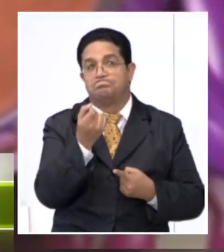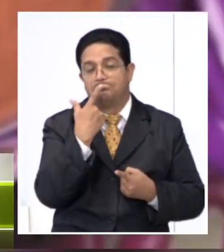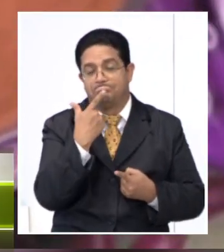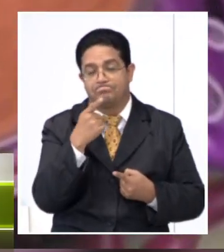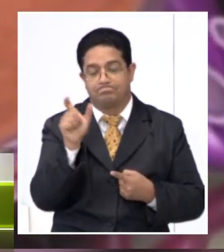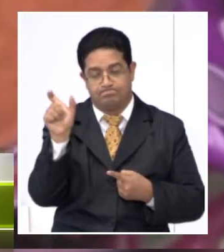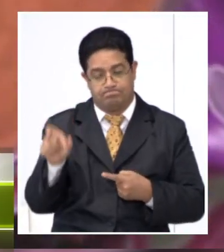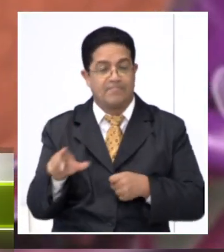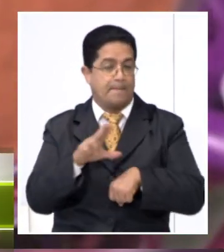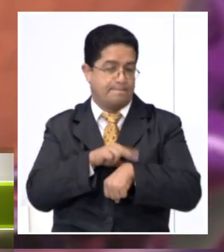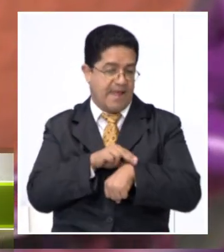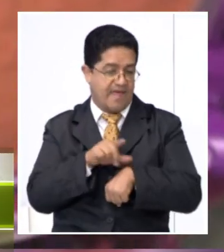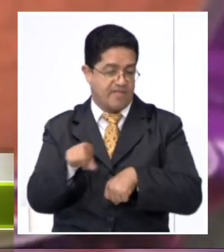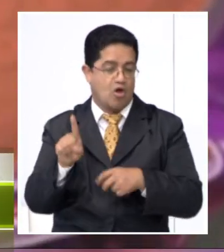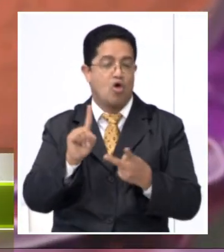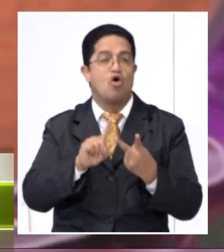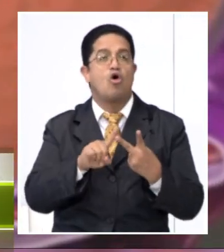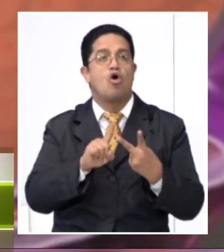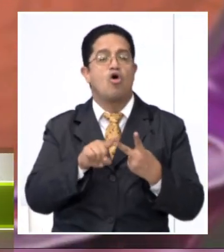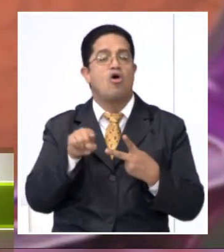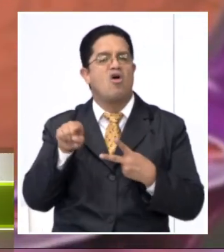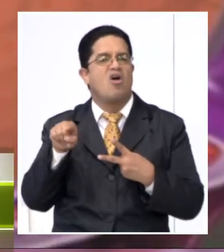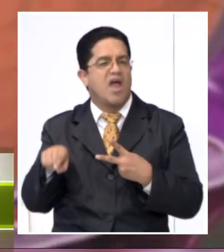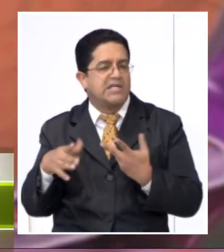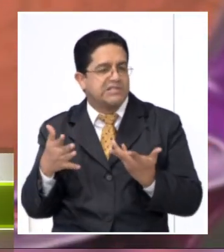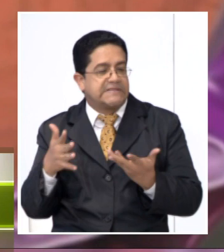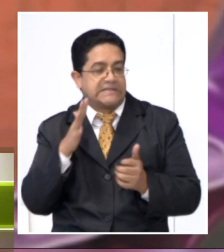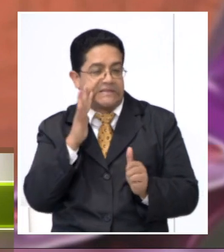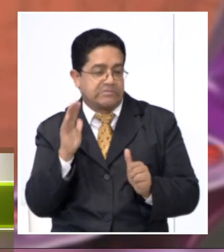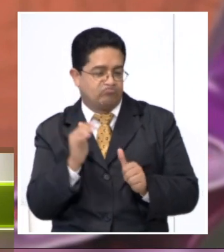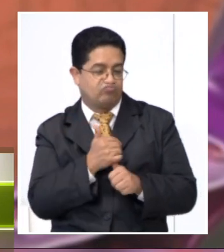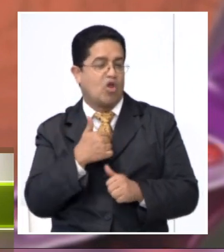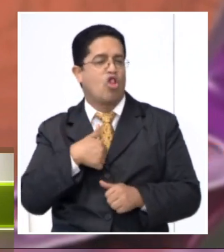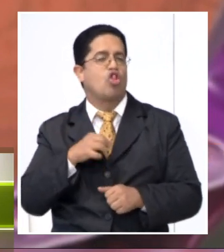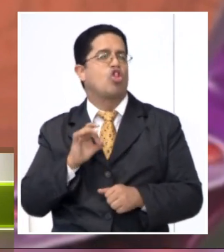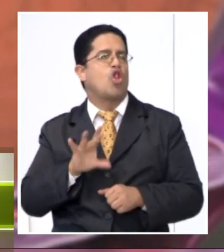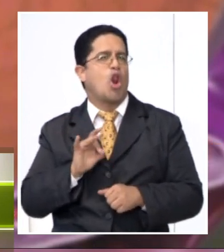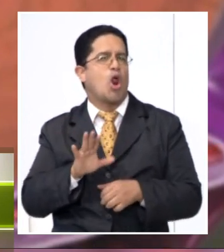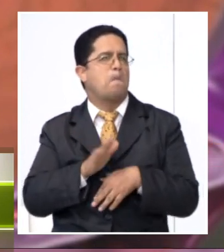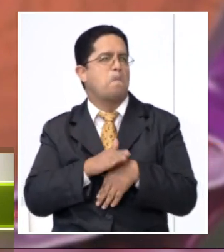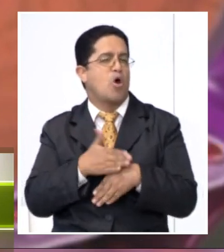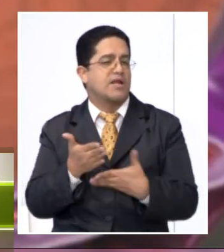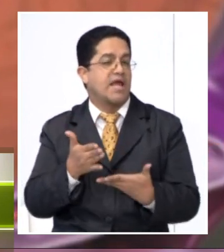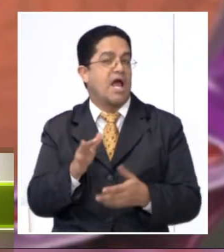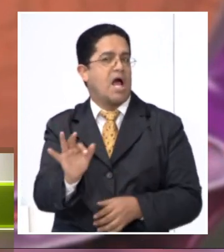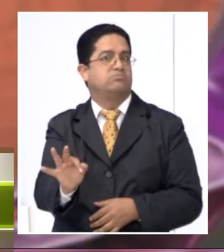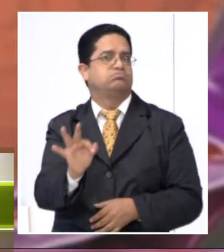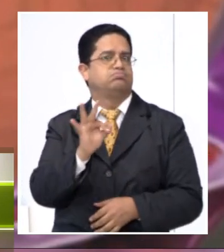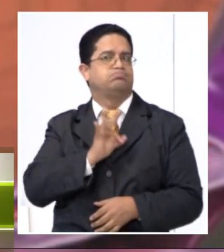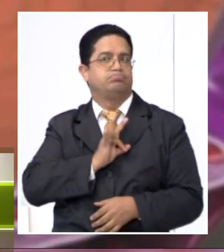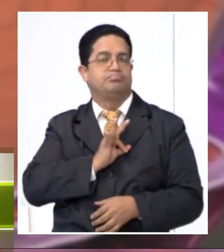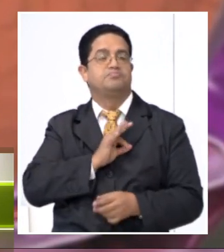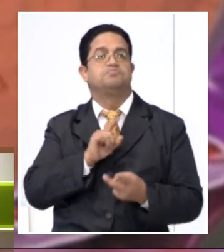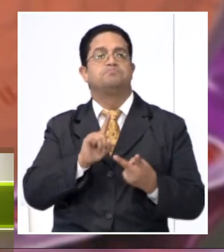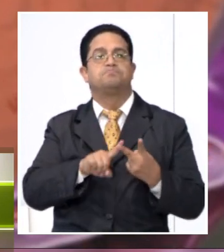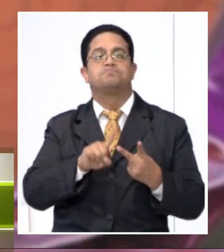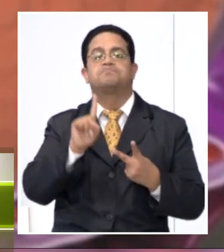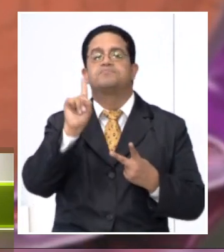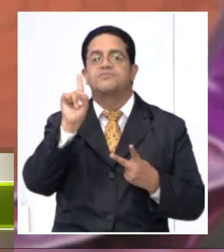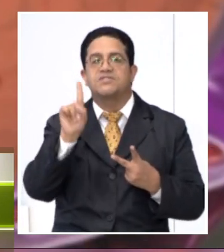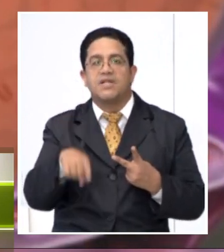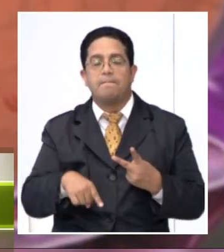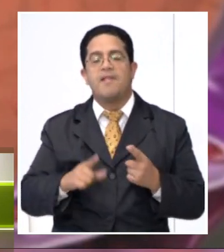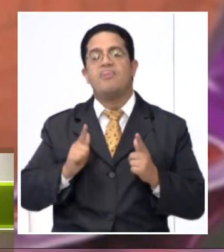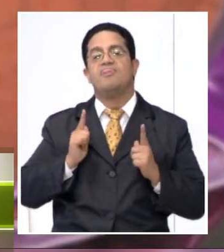por el médico de cabecera. Esto si se determina que el dolor es causado por una infección bacteriana. También descanso